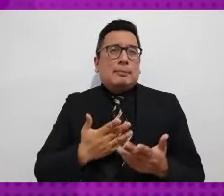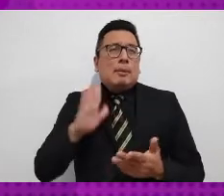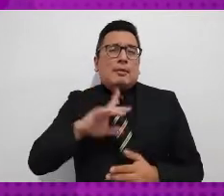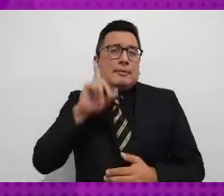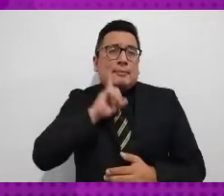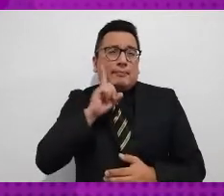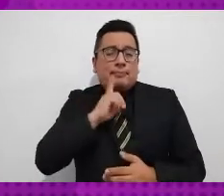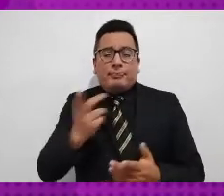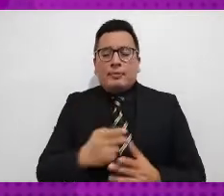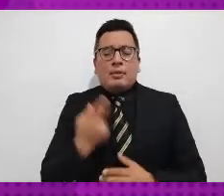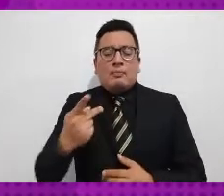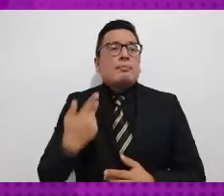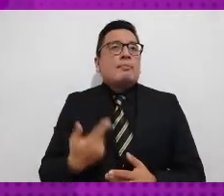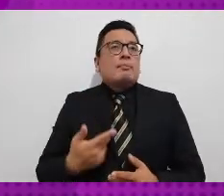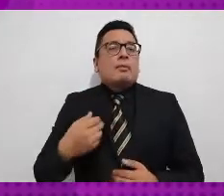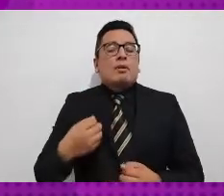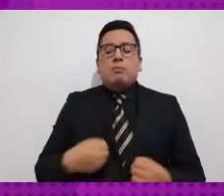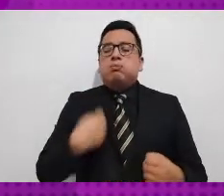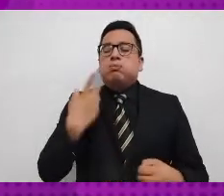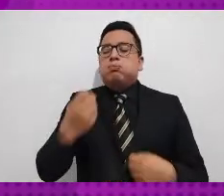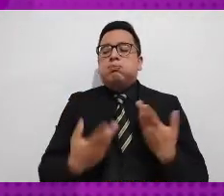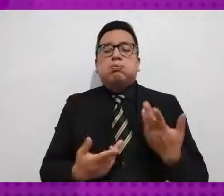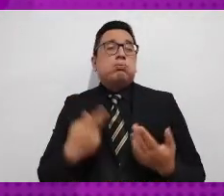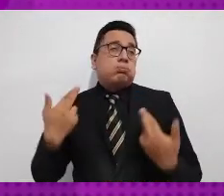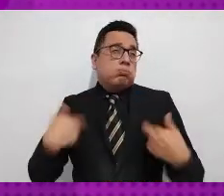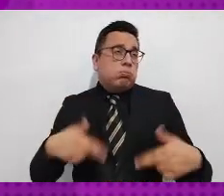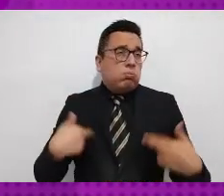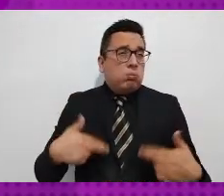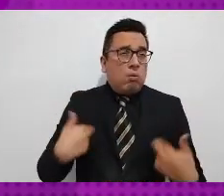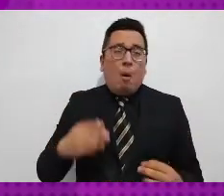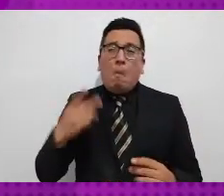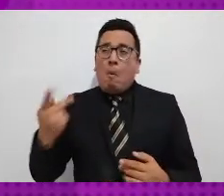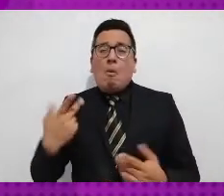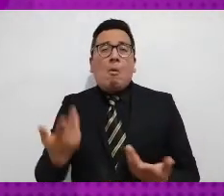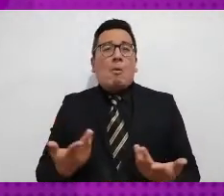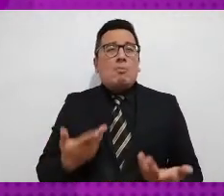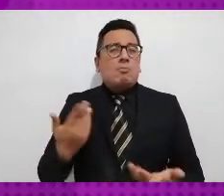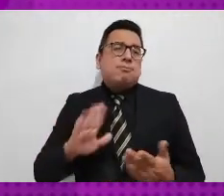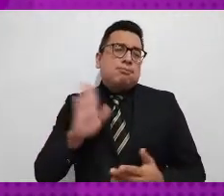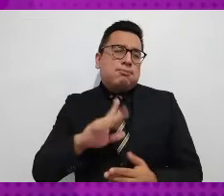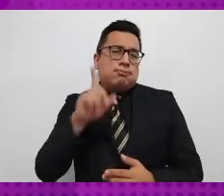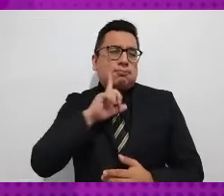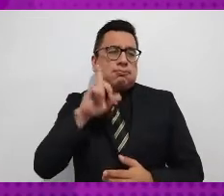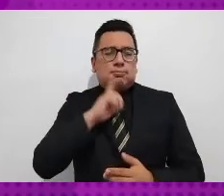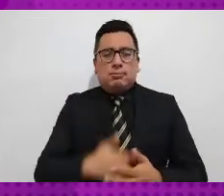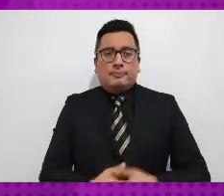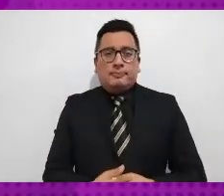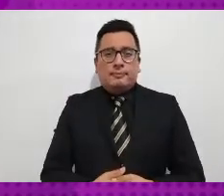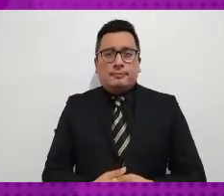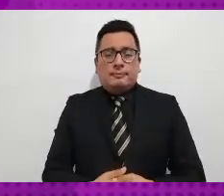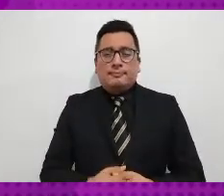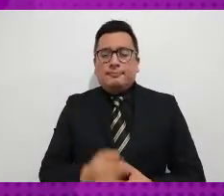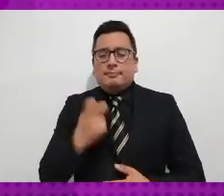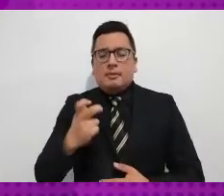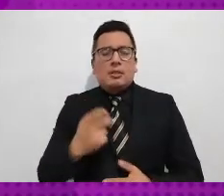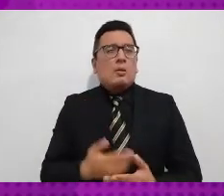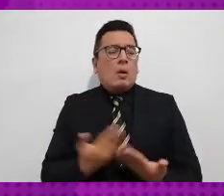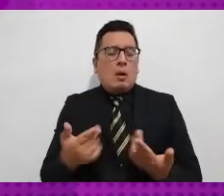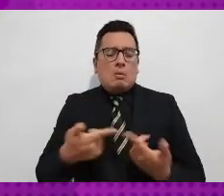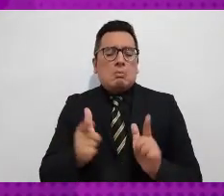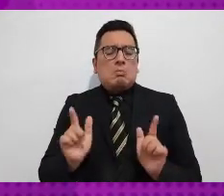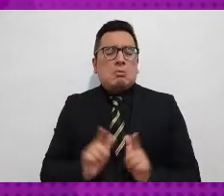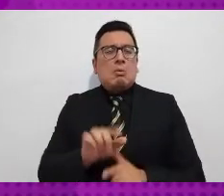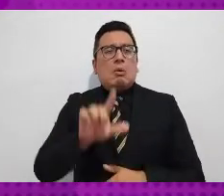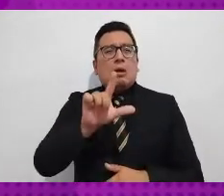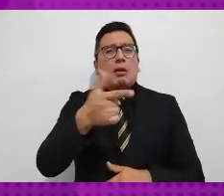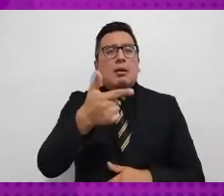tanto se expresan desde esa perspectiva. Entonces, este reconocimiento a estos grupos, digamos, ha sido pues cómo